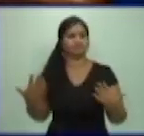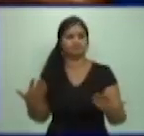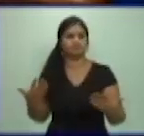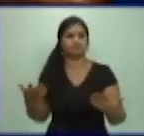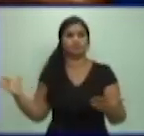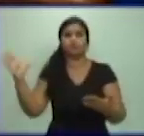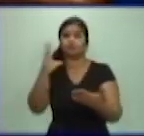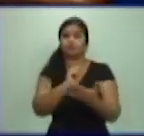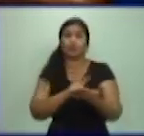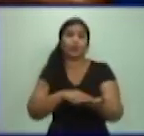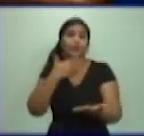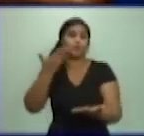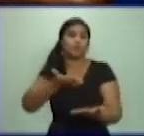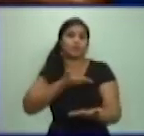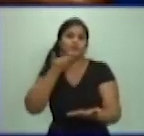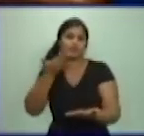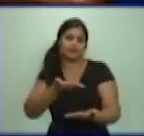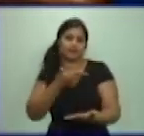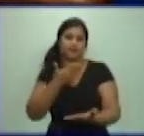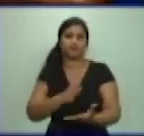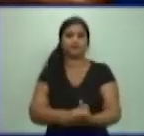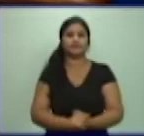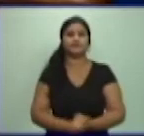toda la poesía.